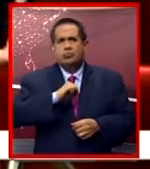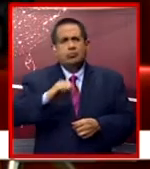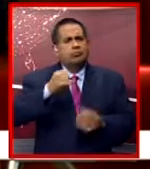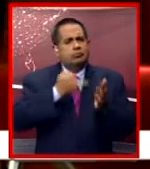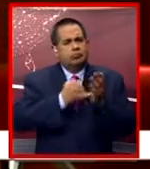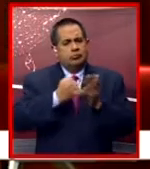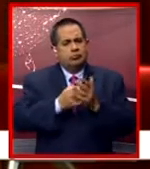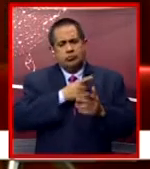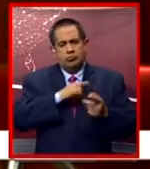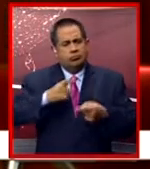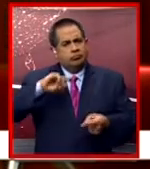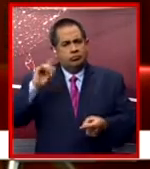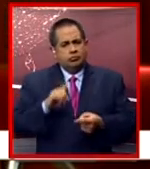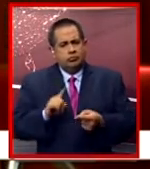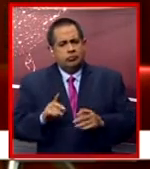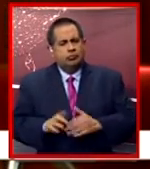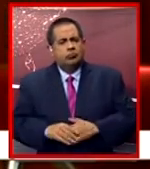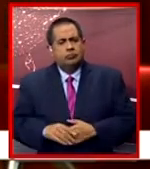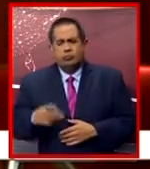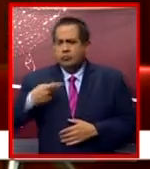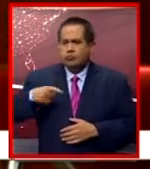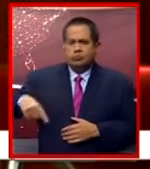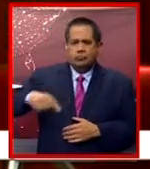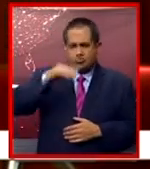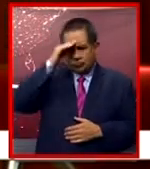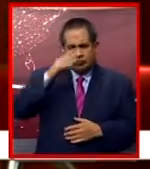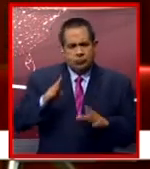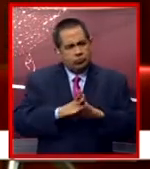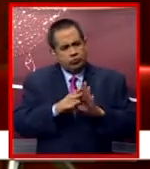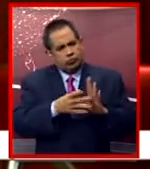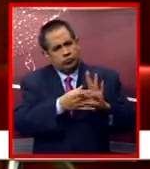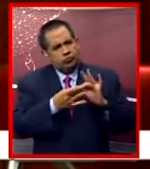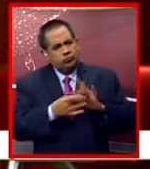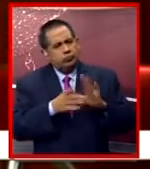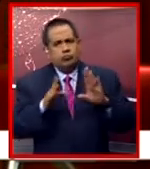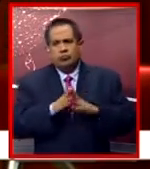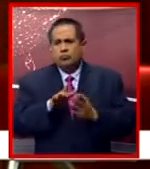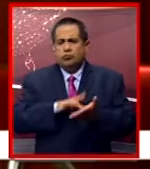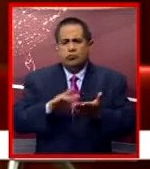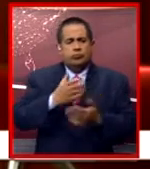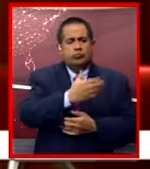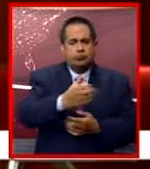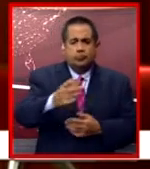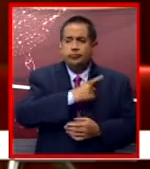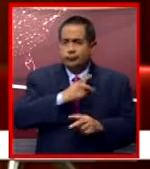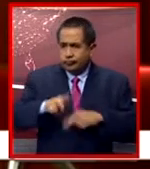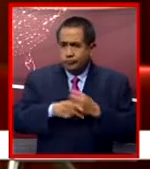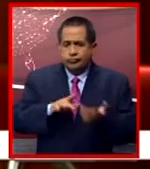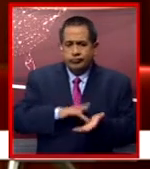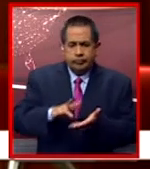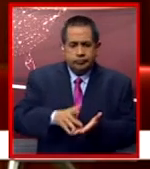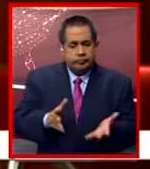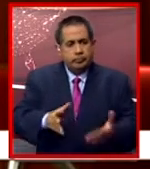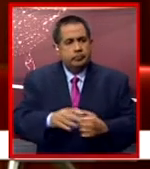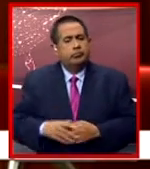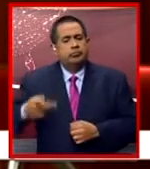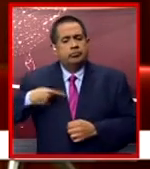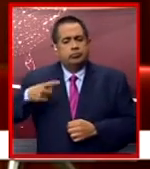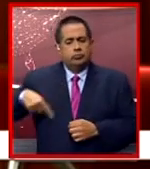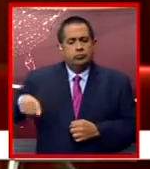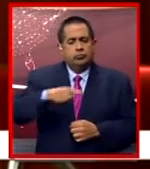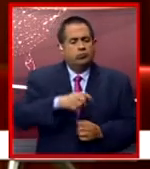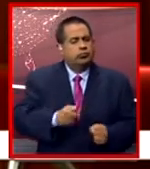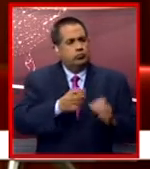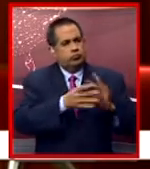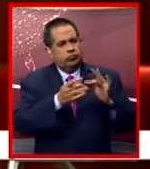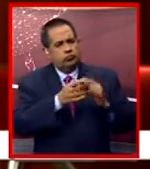cuando había que reducir los impuestos? La gente se pregunta, ¿cuánto explica la disminución de los apoyos al campo cuando había que fomentarlos? La gente se pregunta, ¿cuánto se